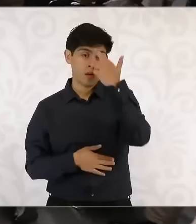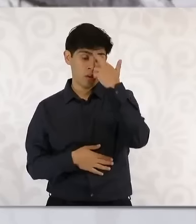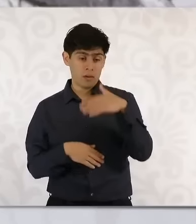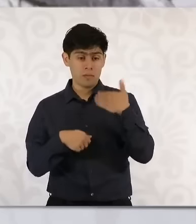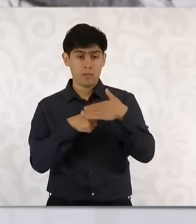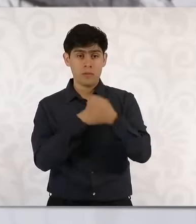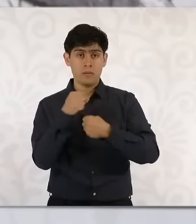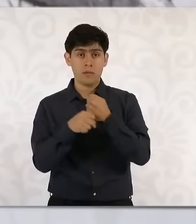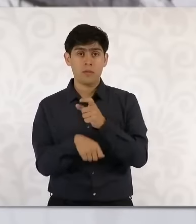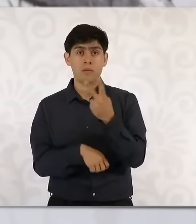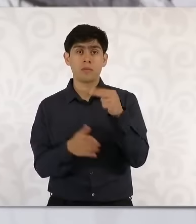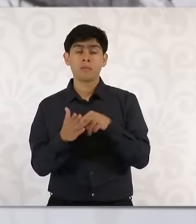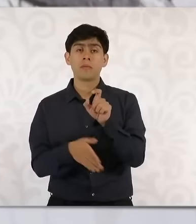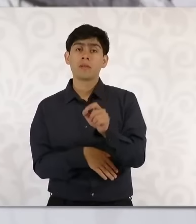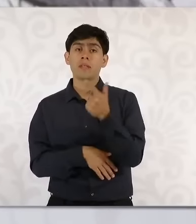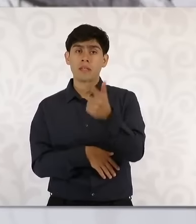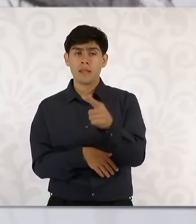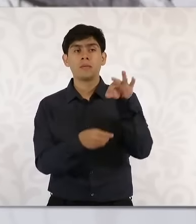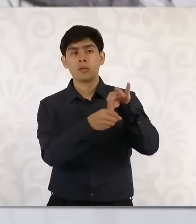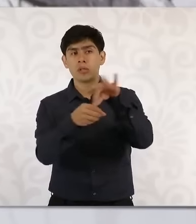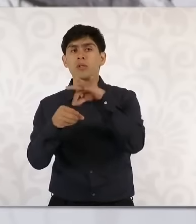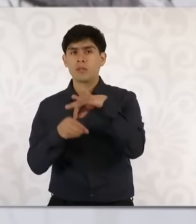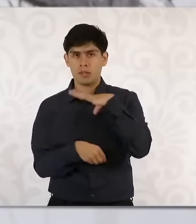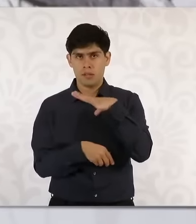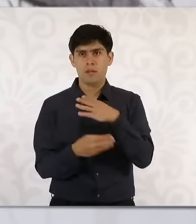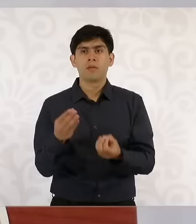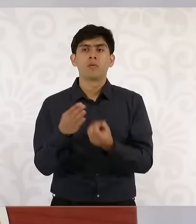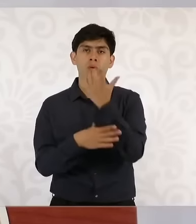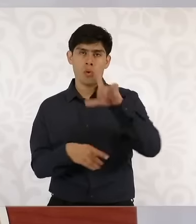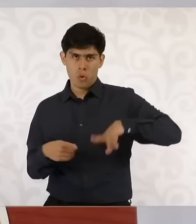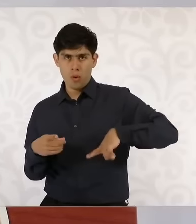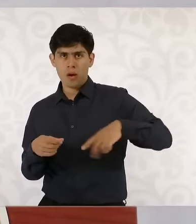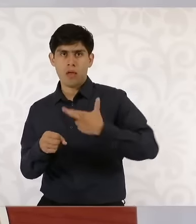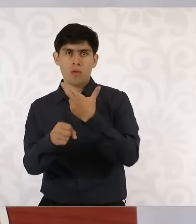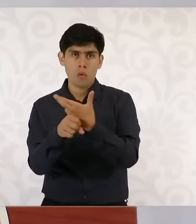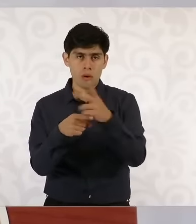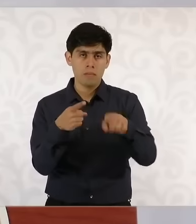27, se van a elegir muchos gobernadores,